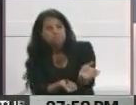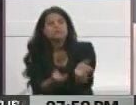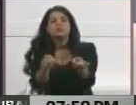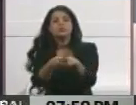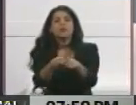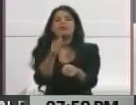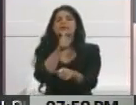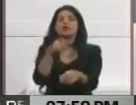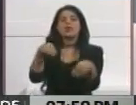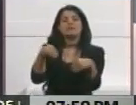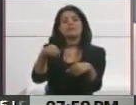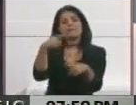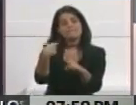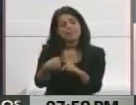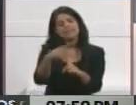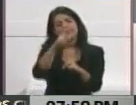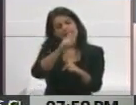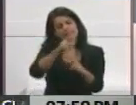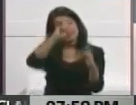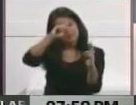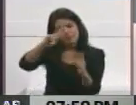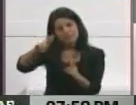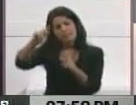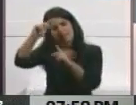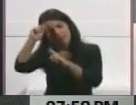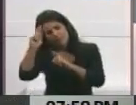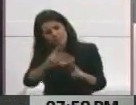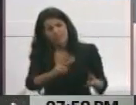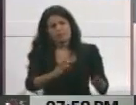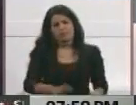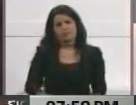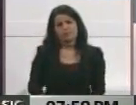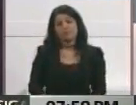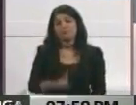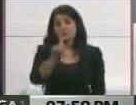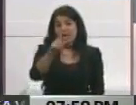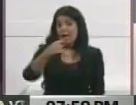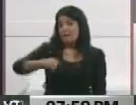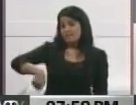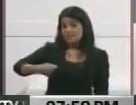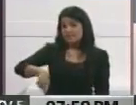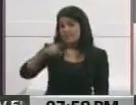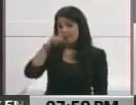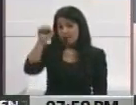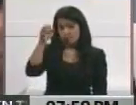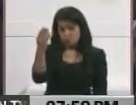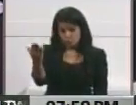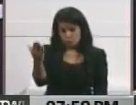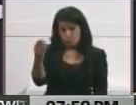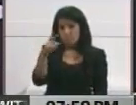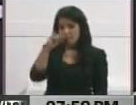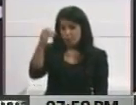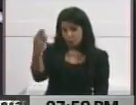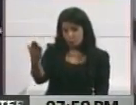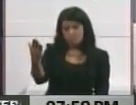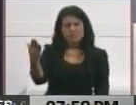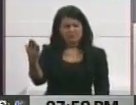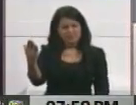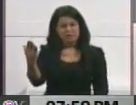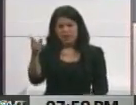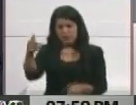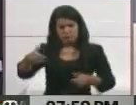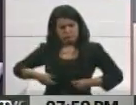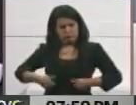reconocimiento además el presidente Nicolás Maduro además de todo el esfuerzo y que el país lo ve todo el